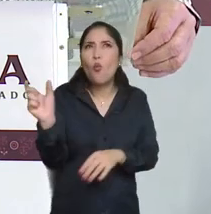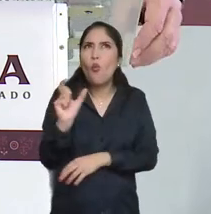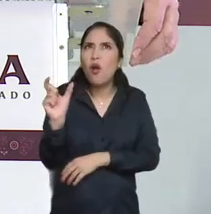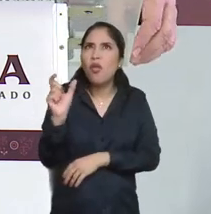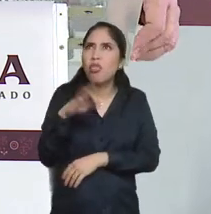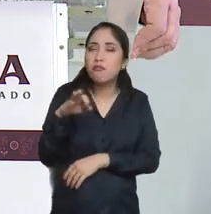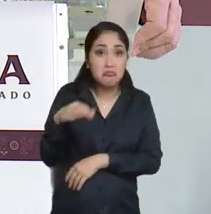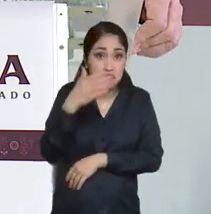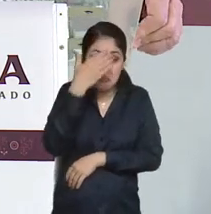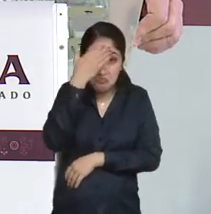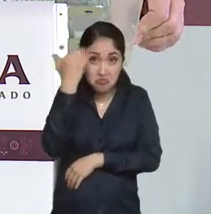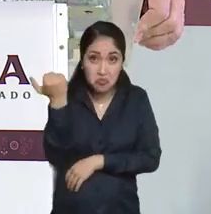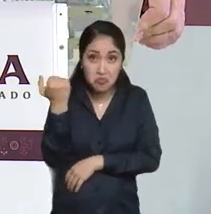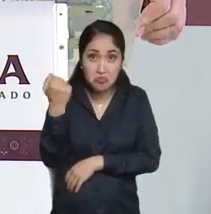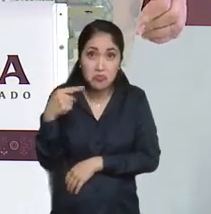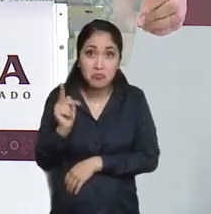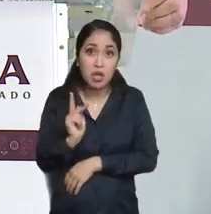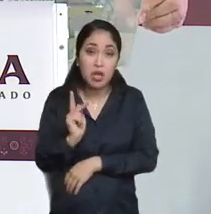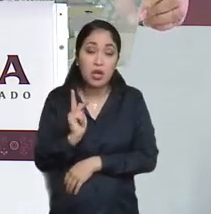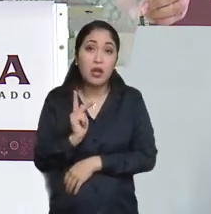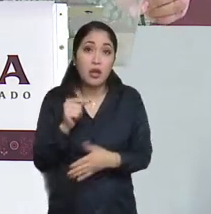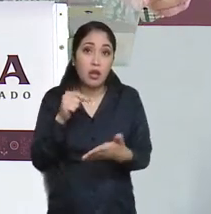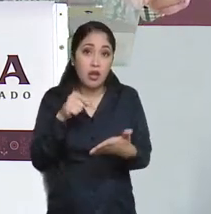relativo a esta licitación.